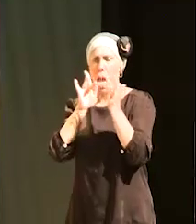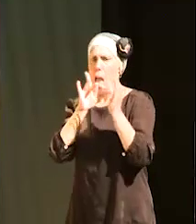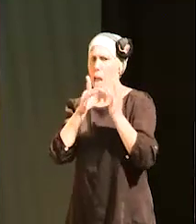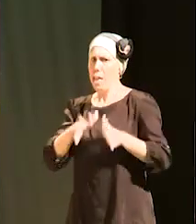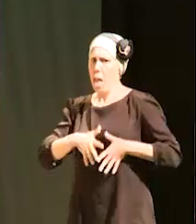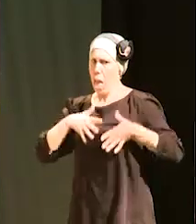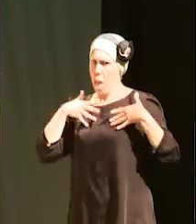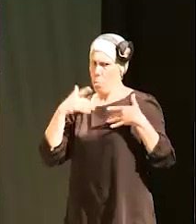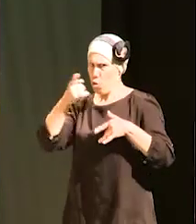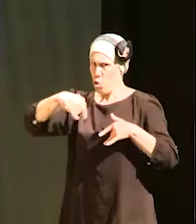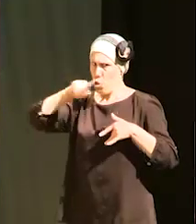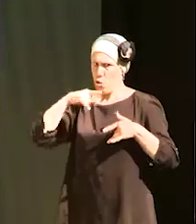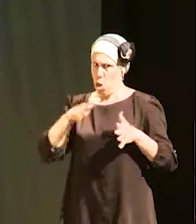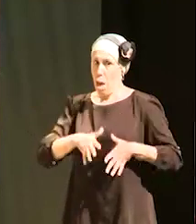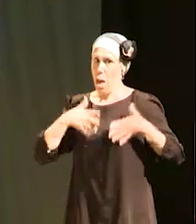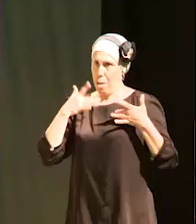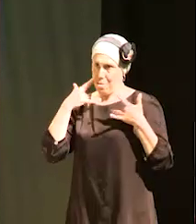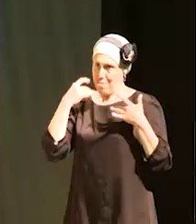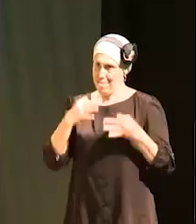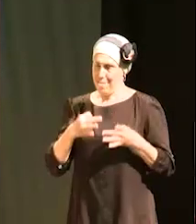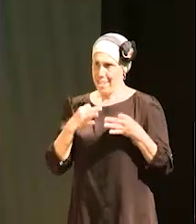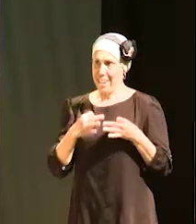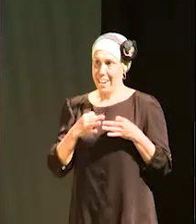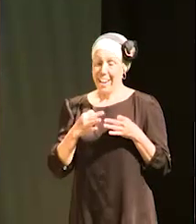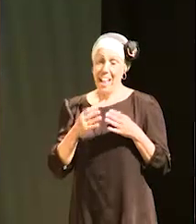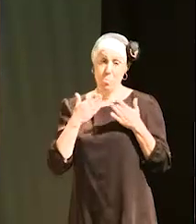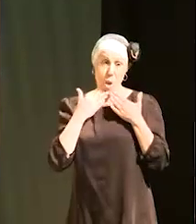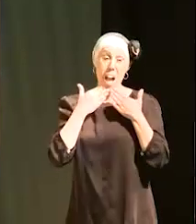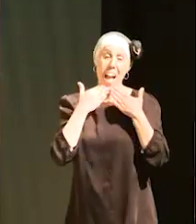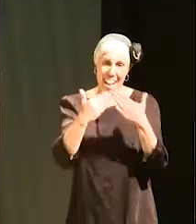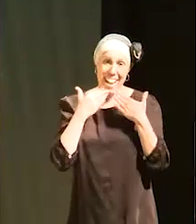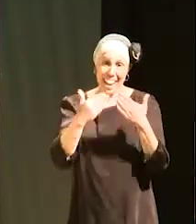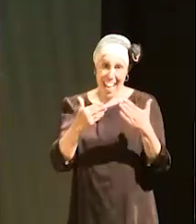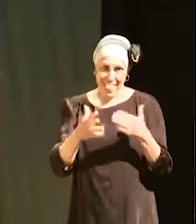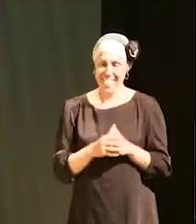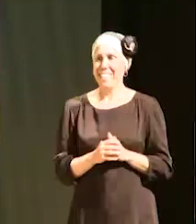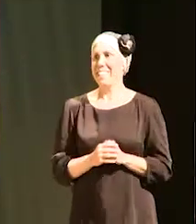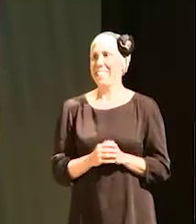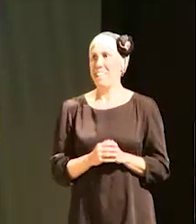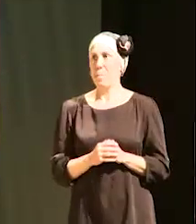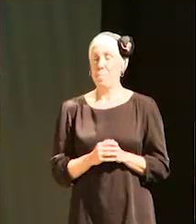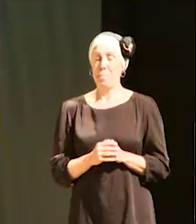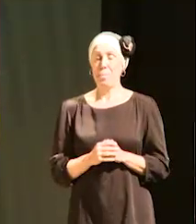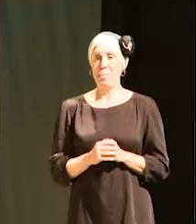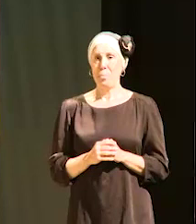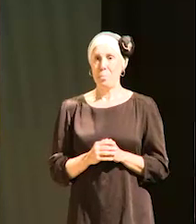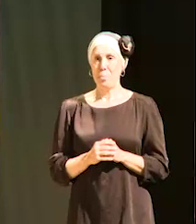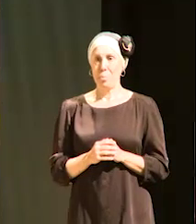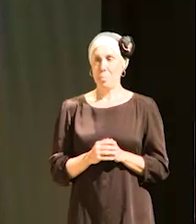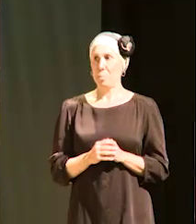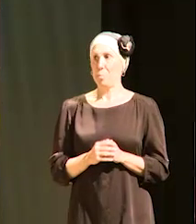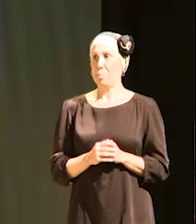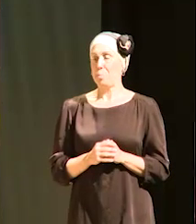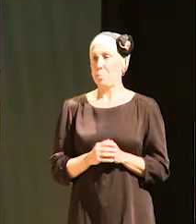muy real no agradezco empezar así porque no siempre lo